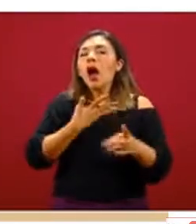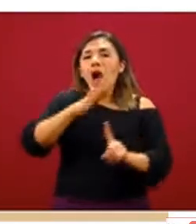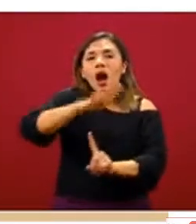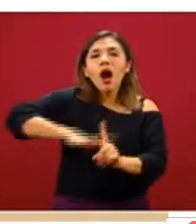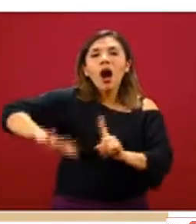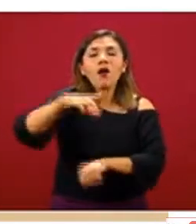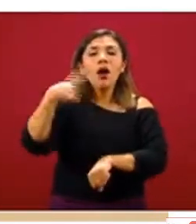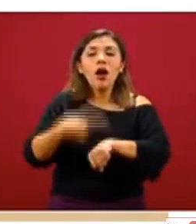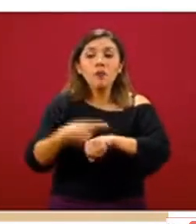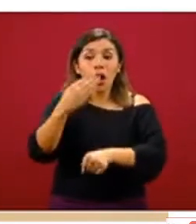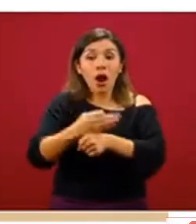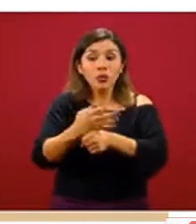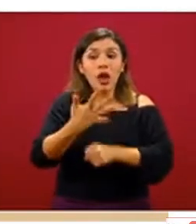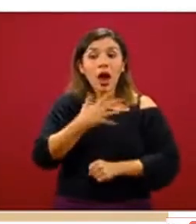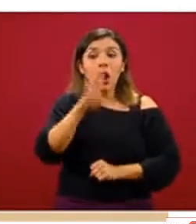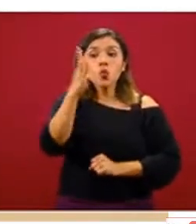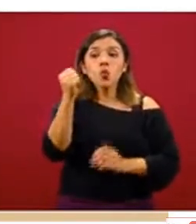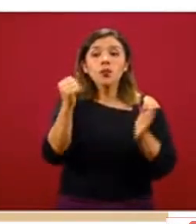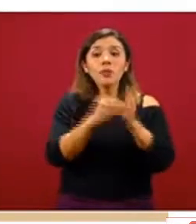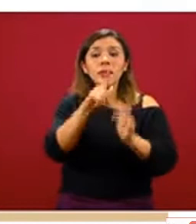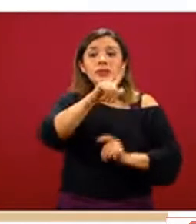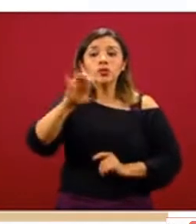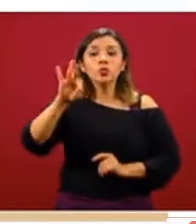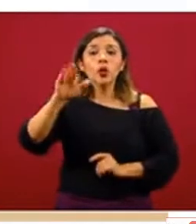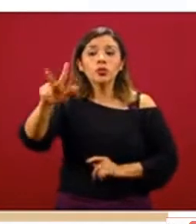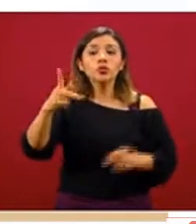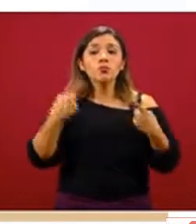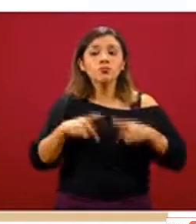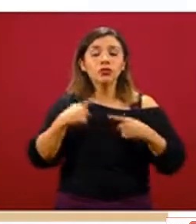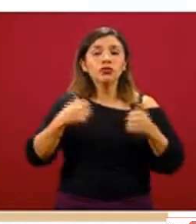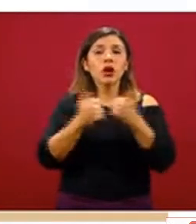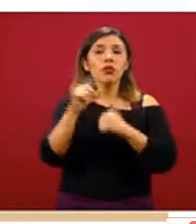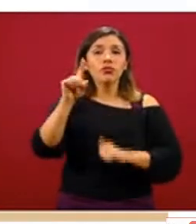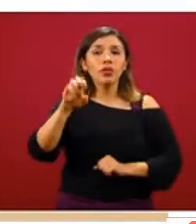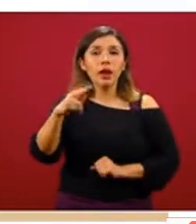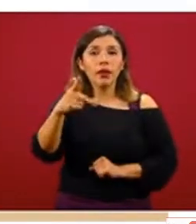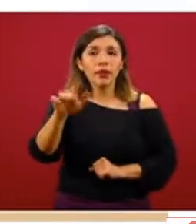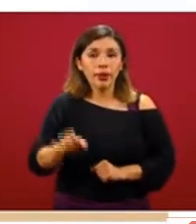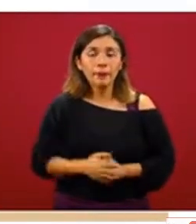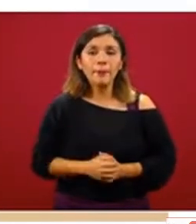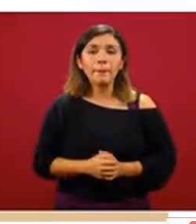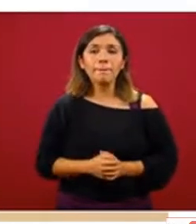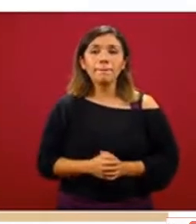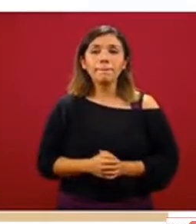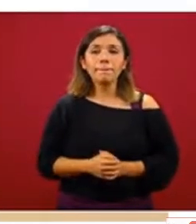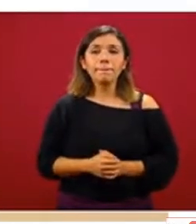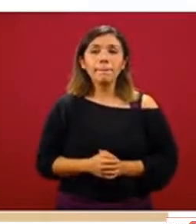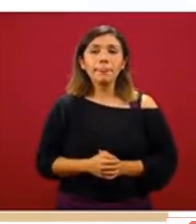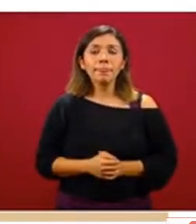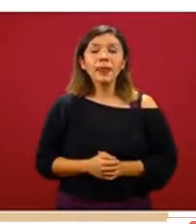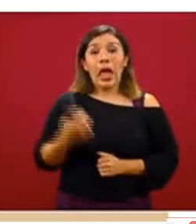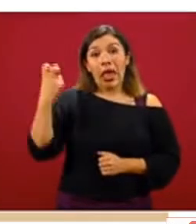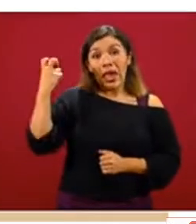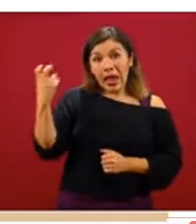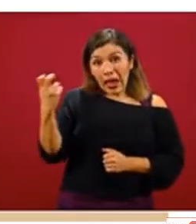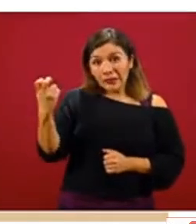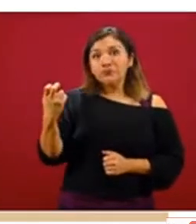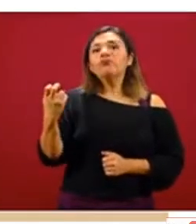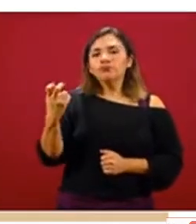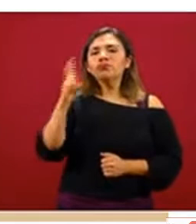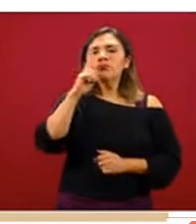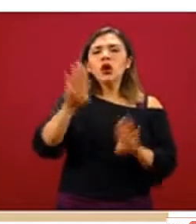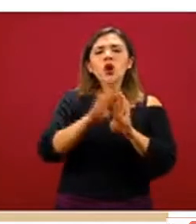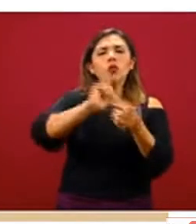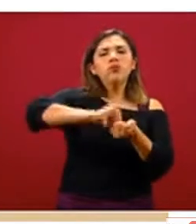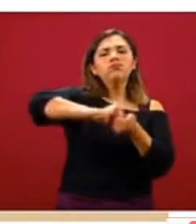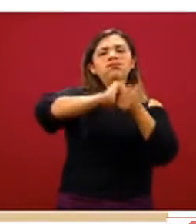de 9.748 casos de dengue. La siguiente. Y en la siguiente lo que van a ver es una evolución más o